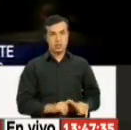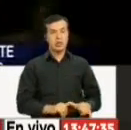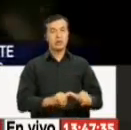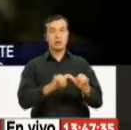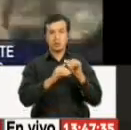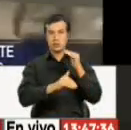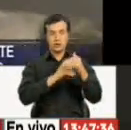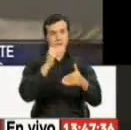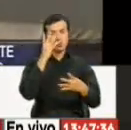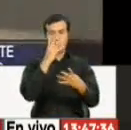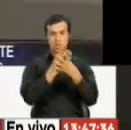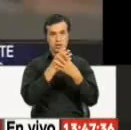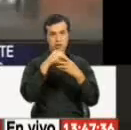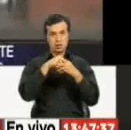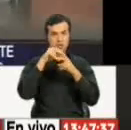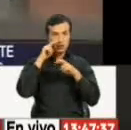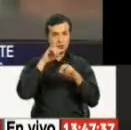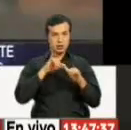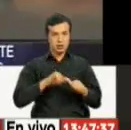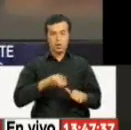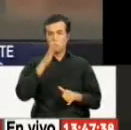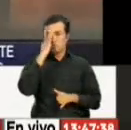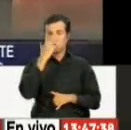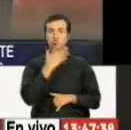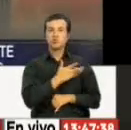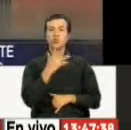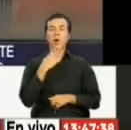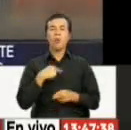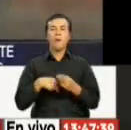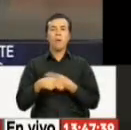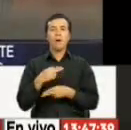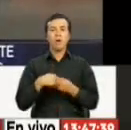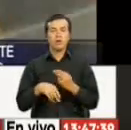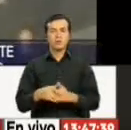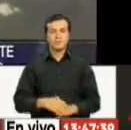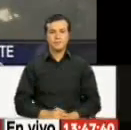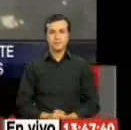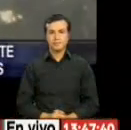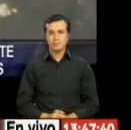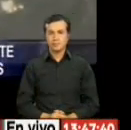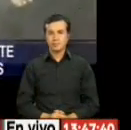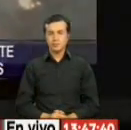bajo prisión la investigación por presunto lavado de activos